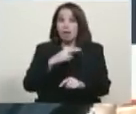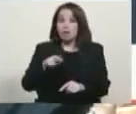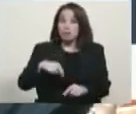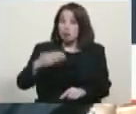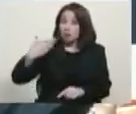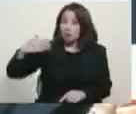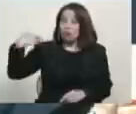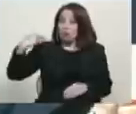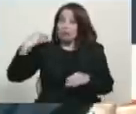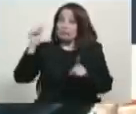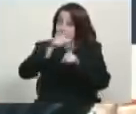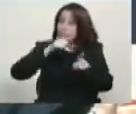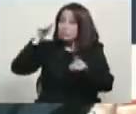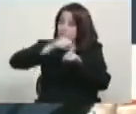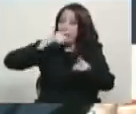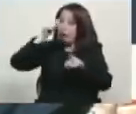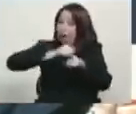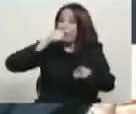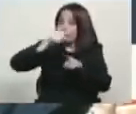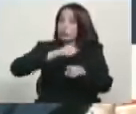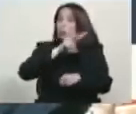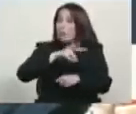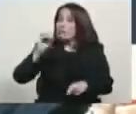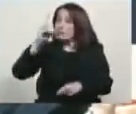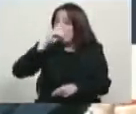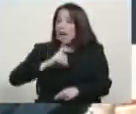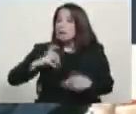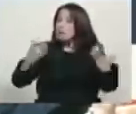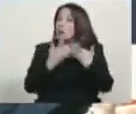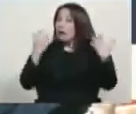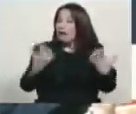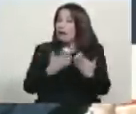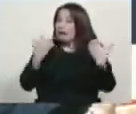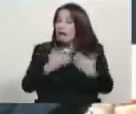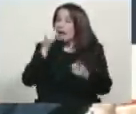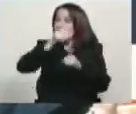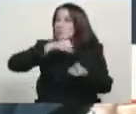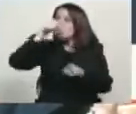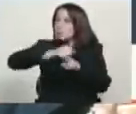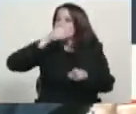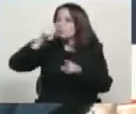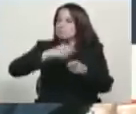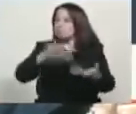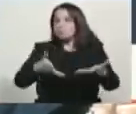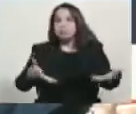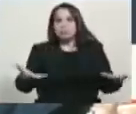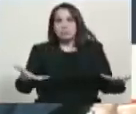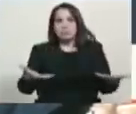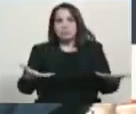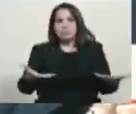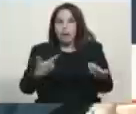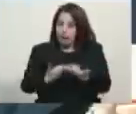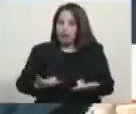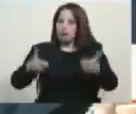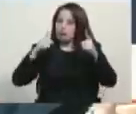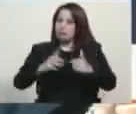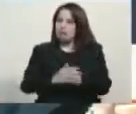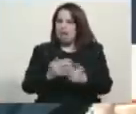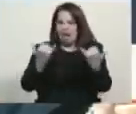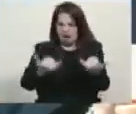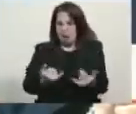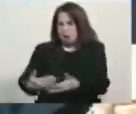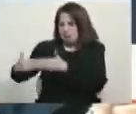Nos las ganamos 20 años de guerra para que pretenda el